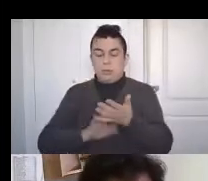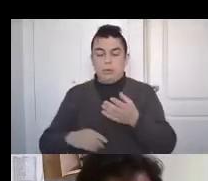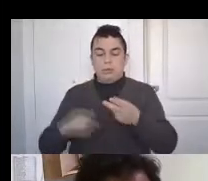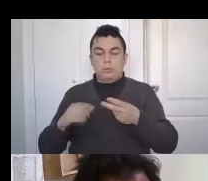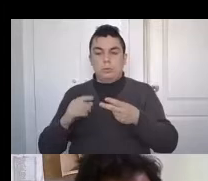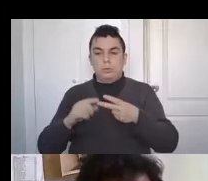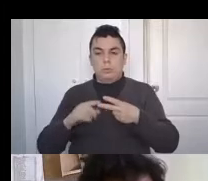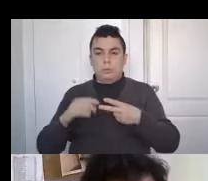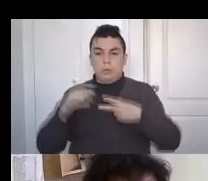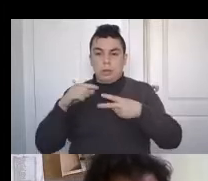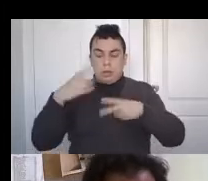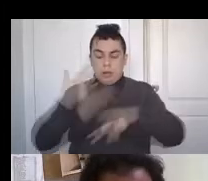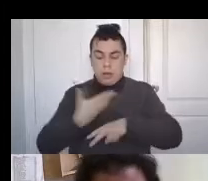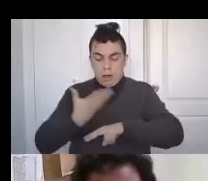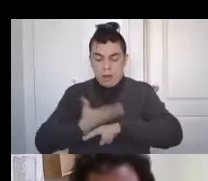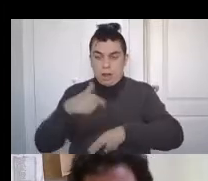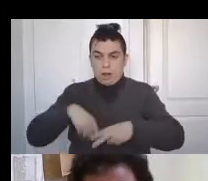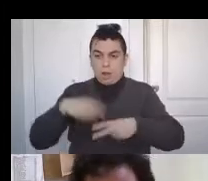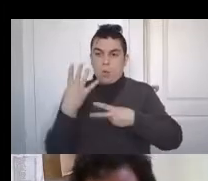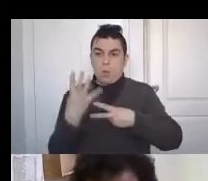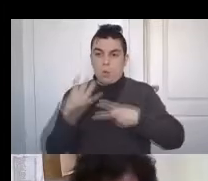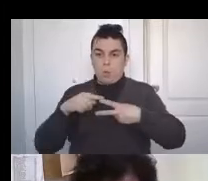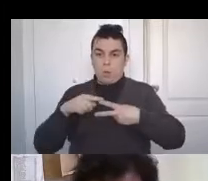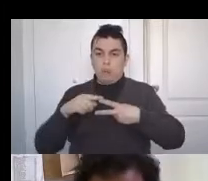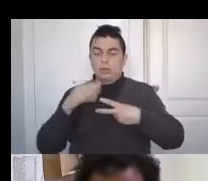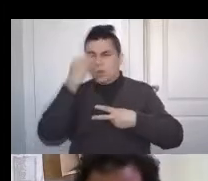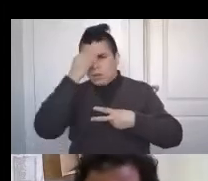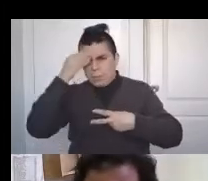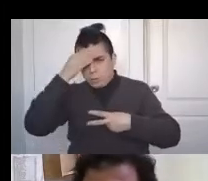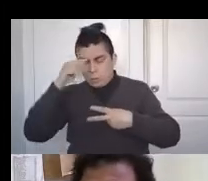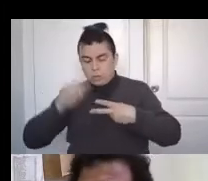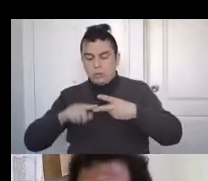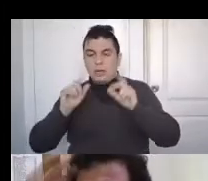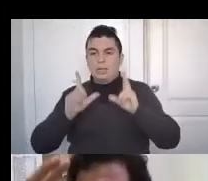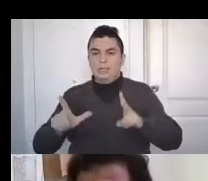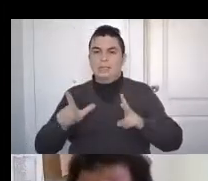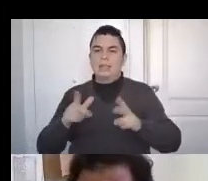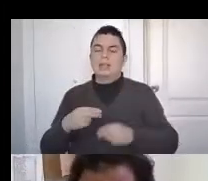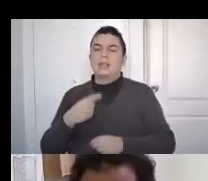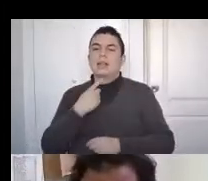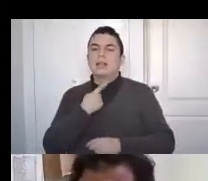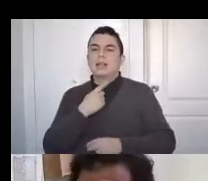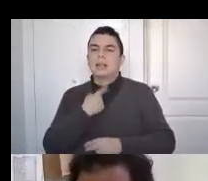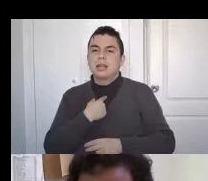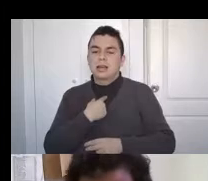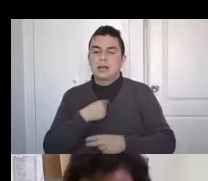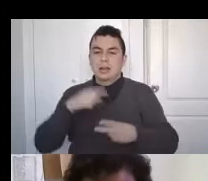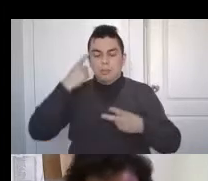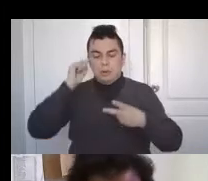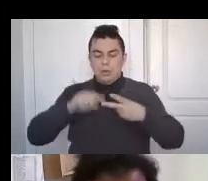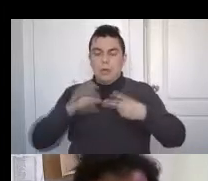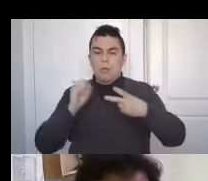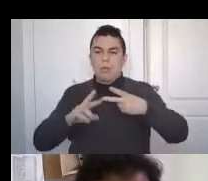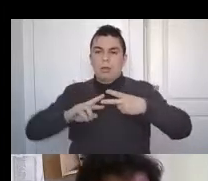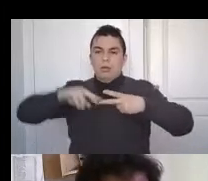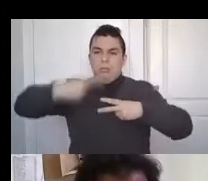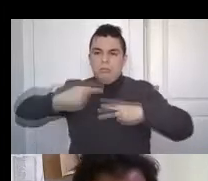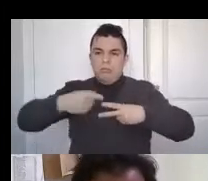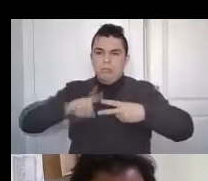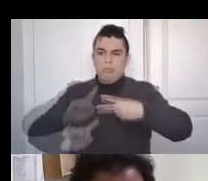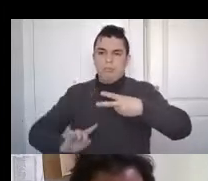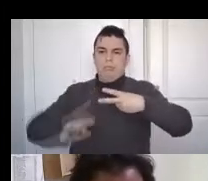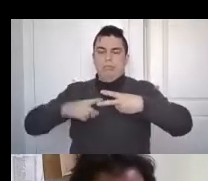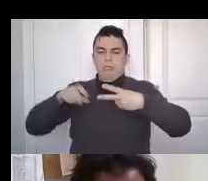de preocupación y 7 de interés. Sin embargo, estas pueden entrar y salir de esta categoría. Y eso es súper